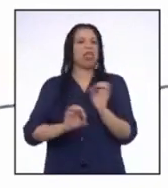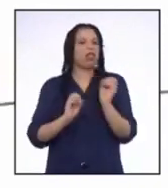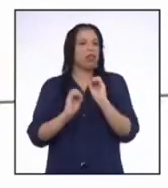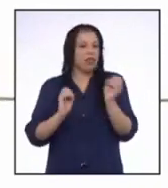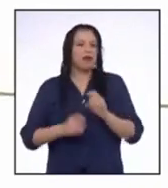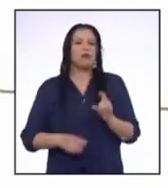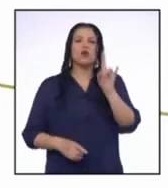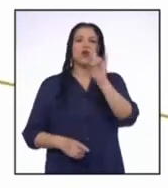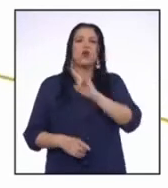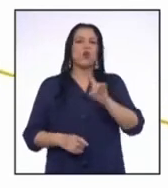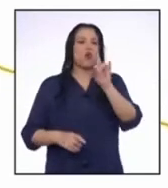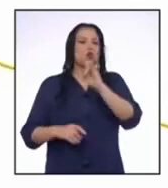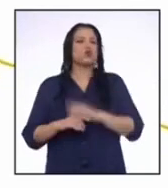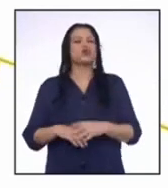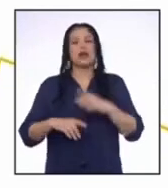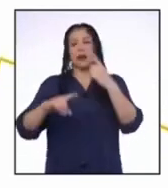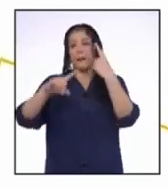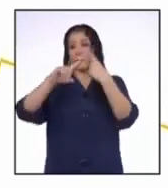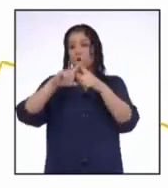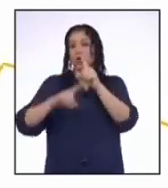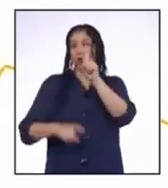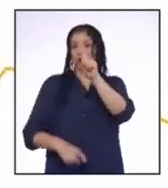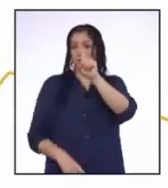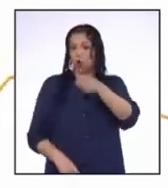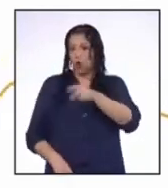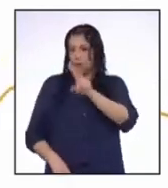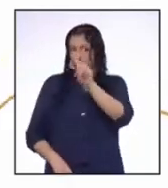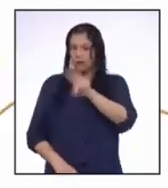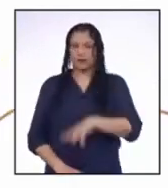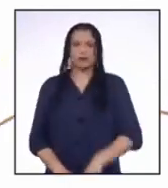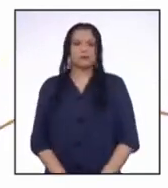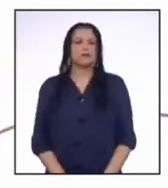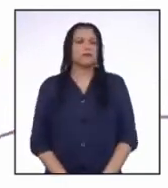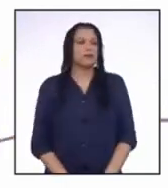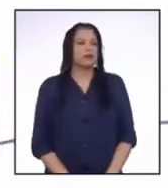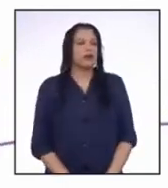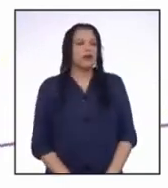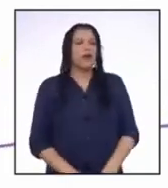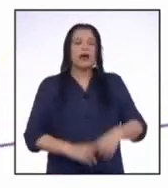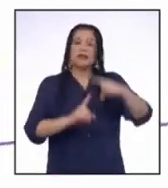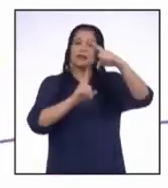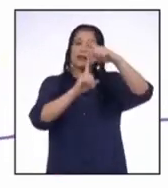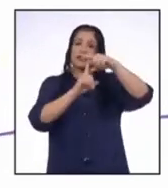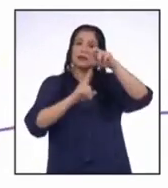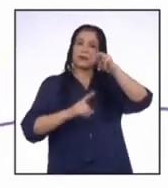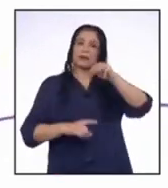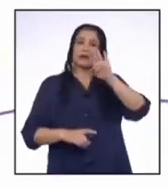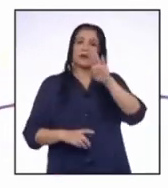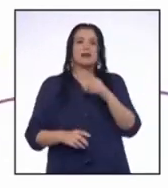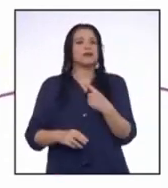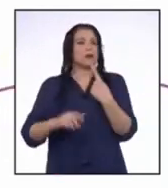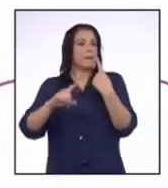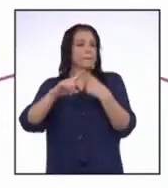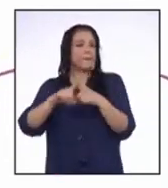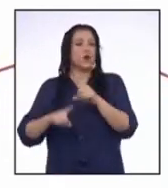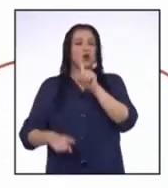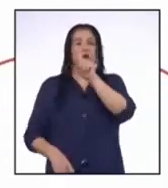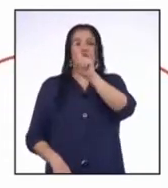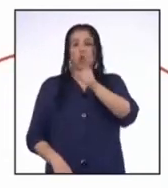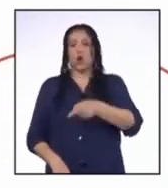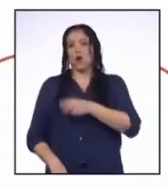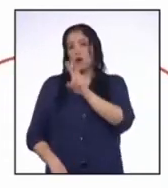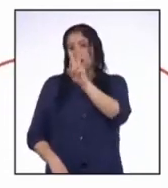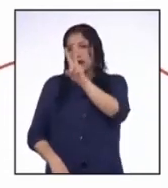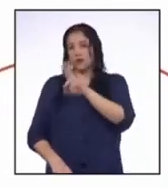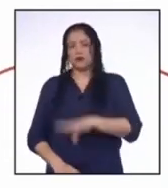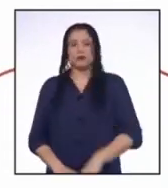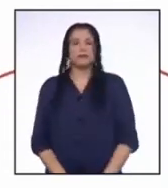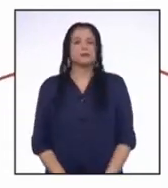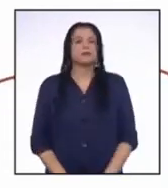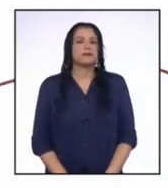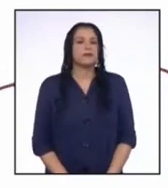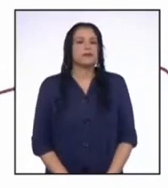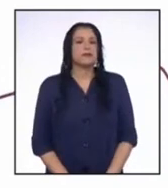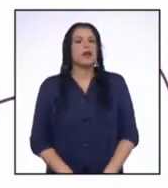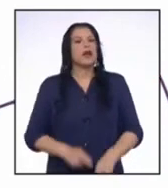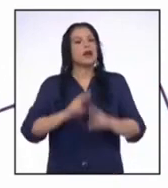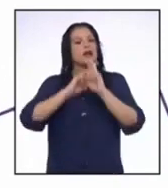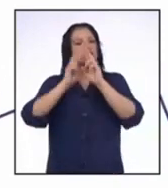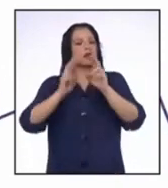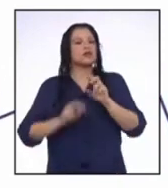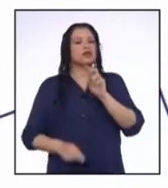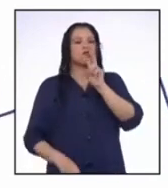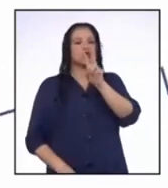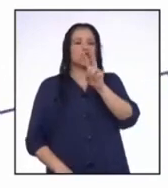tanto usaré el valor de 1,2 décimos. Multiplico el valor de la tasa metabólica basal con el valor del nivel de actividad y me